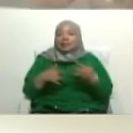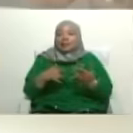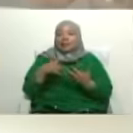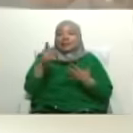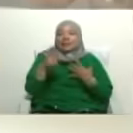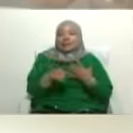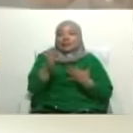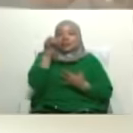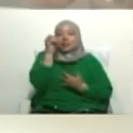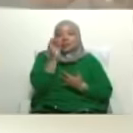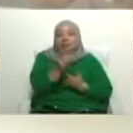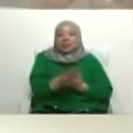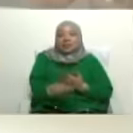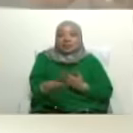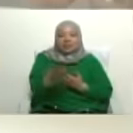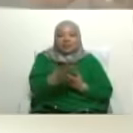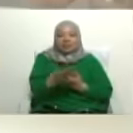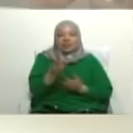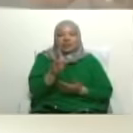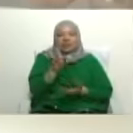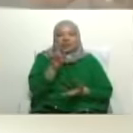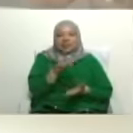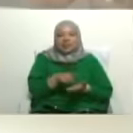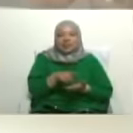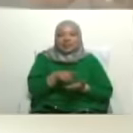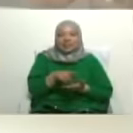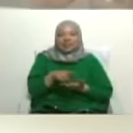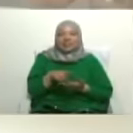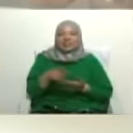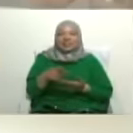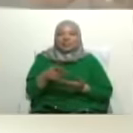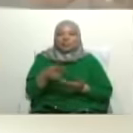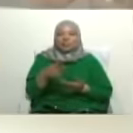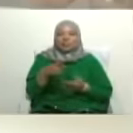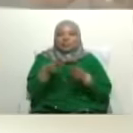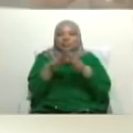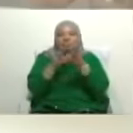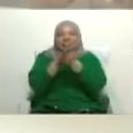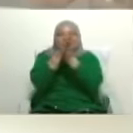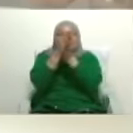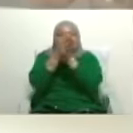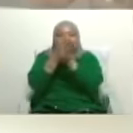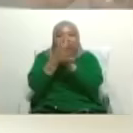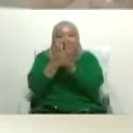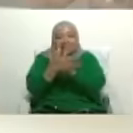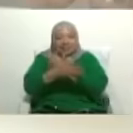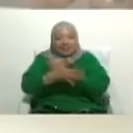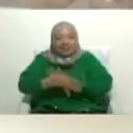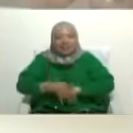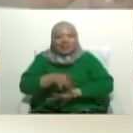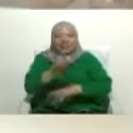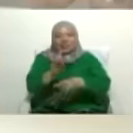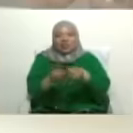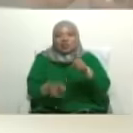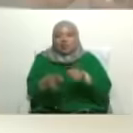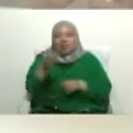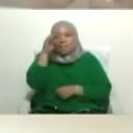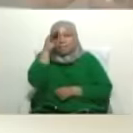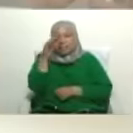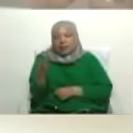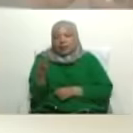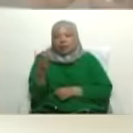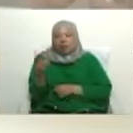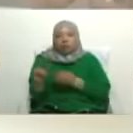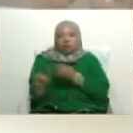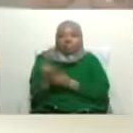procurar acciones de captar y hacer desertar para acabar con su carrera a algunos militares traidores y